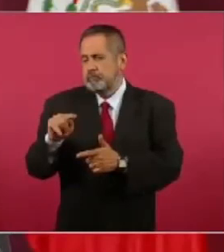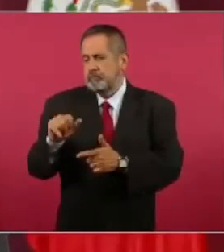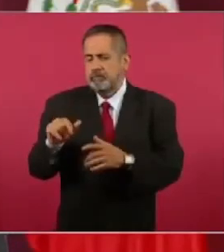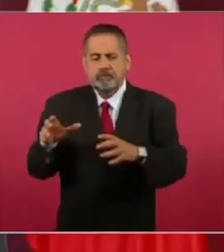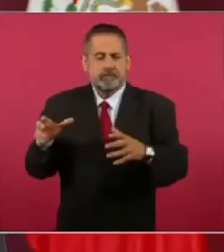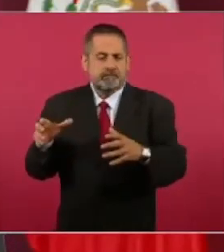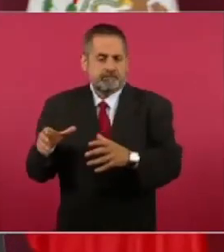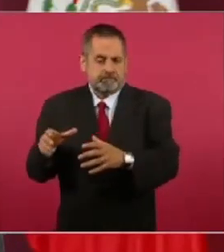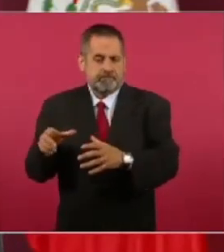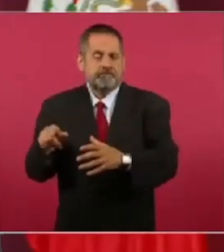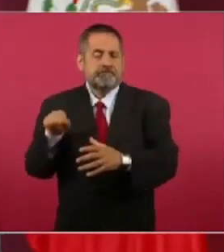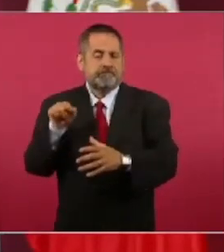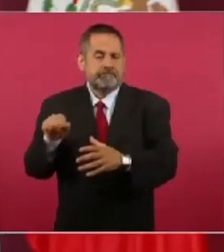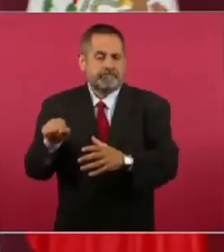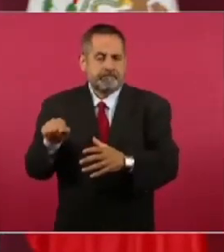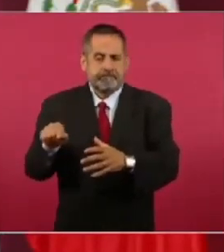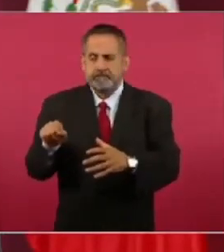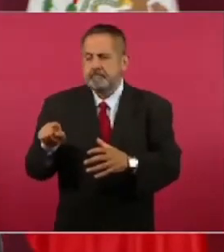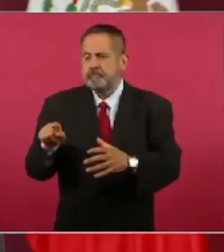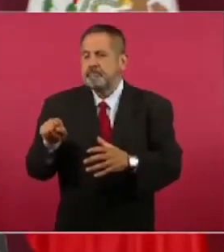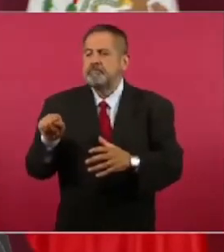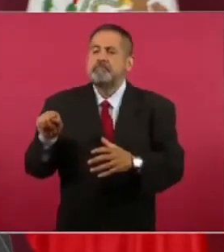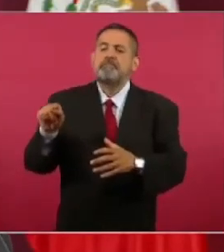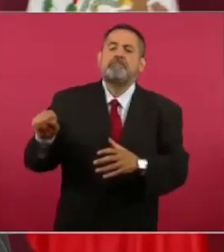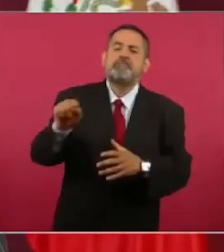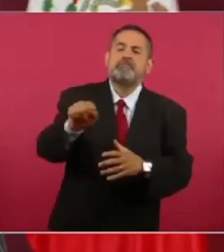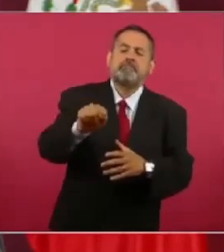las madres,